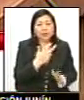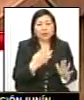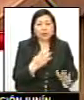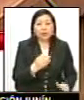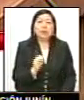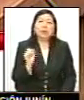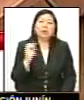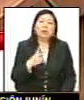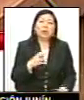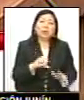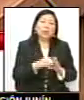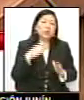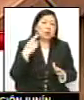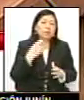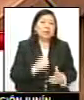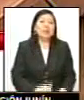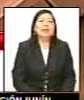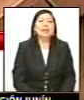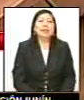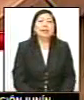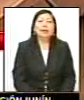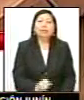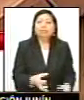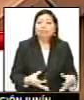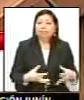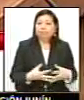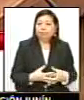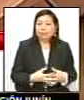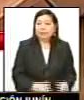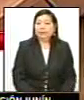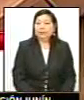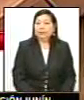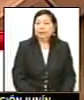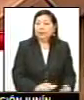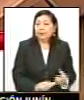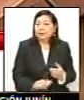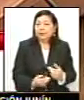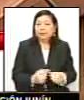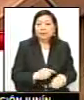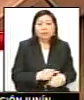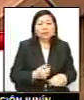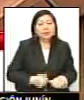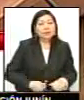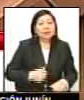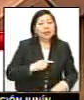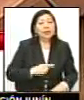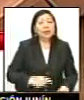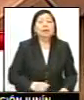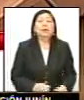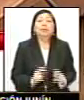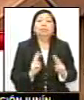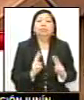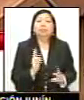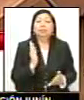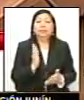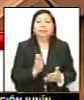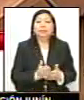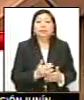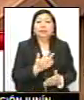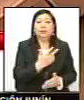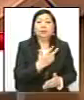inciso 2 de la Constitución Política y la presunta comisión del delito de omisión, rehusamiento o demora de actos funcionales contemplado y sancionado en el